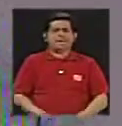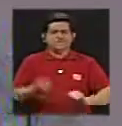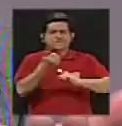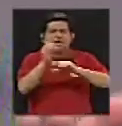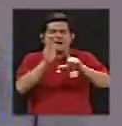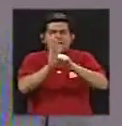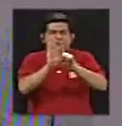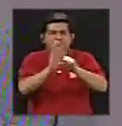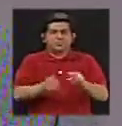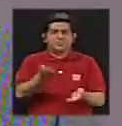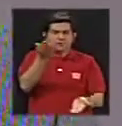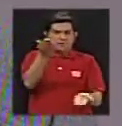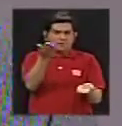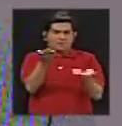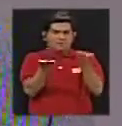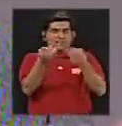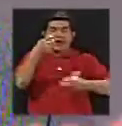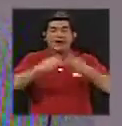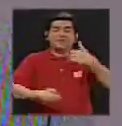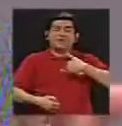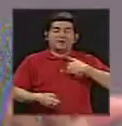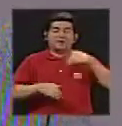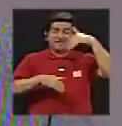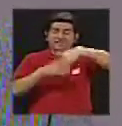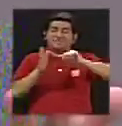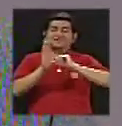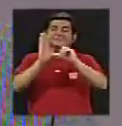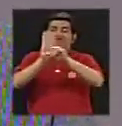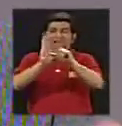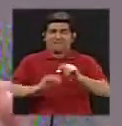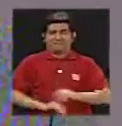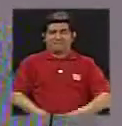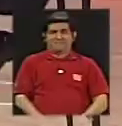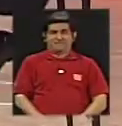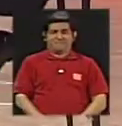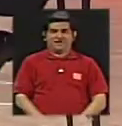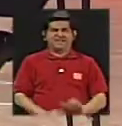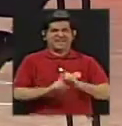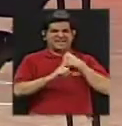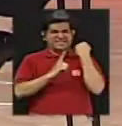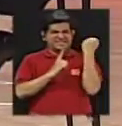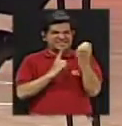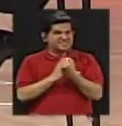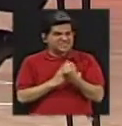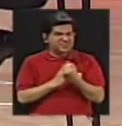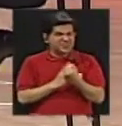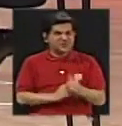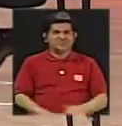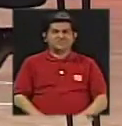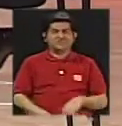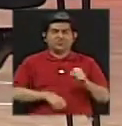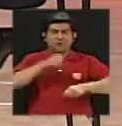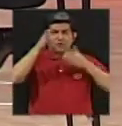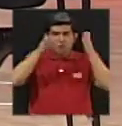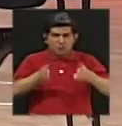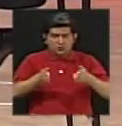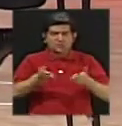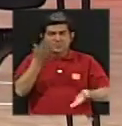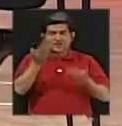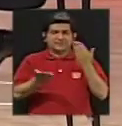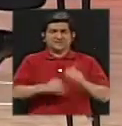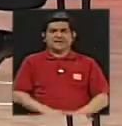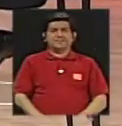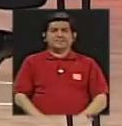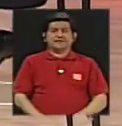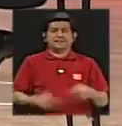y balancear el problema que tiene con la Asamblea Legislativa. Es decir, está en una situación como que si el ciclista que está compitiendo apenas